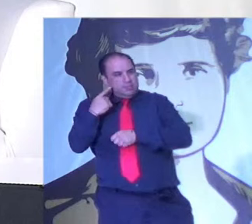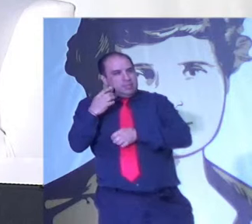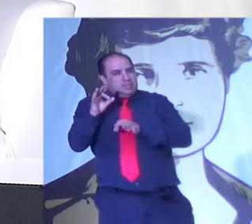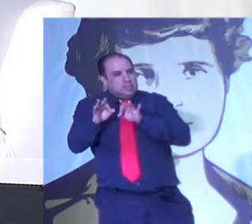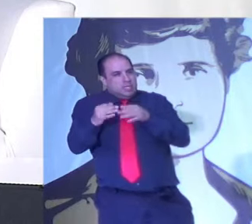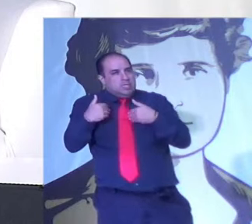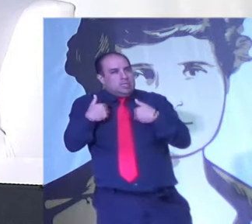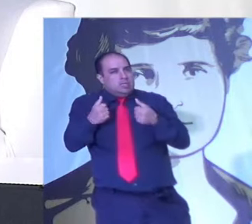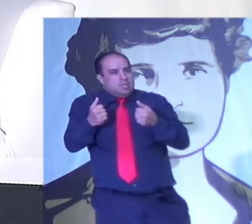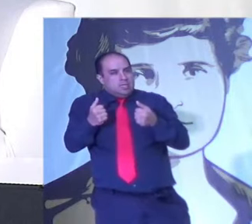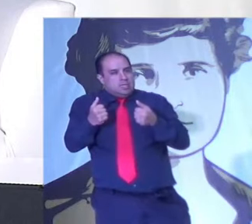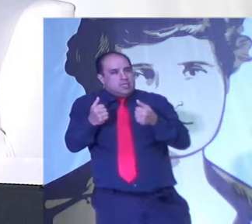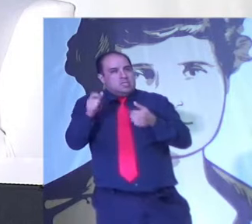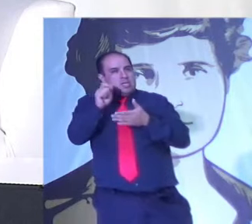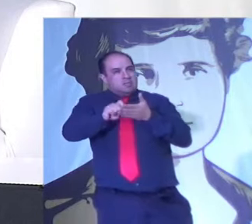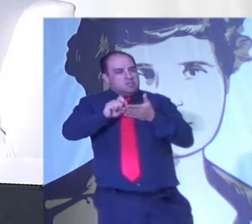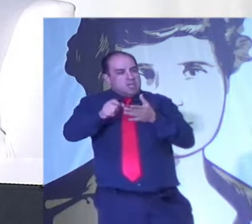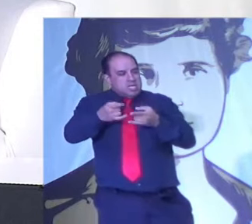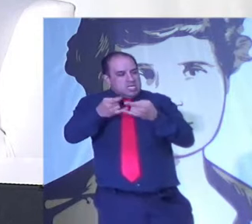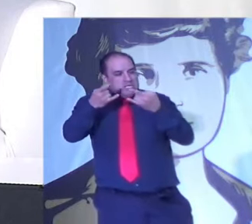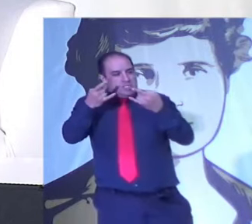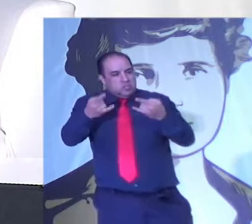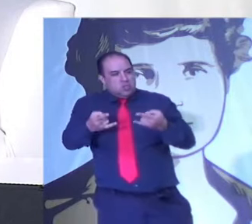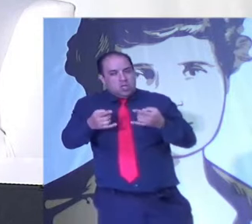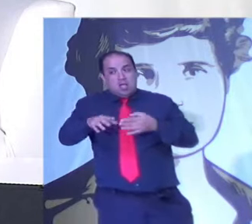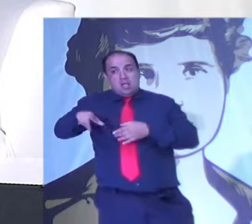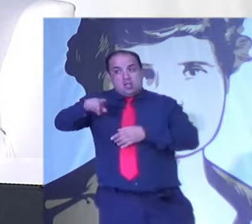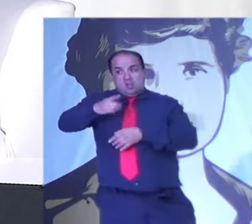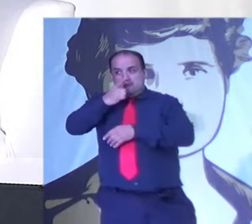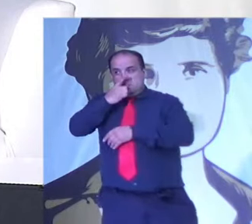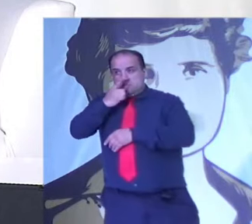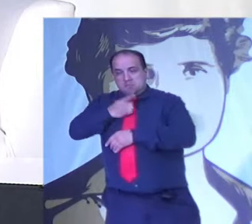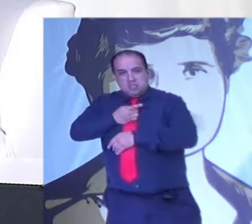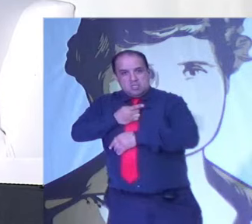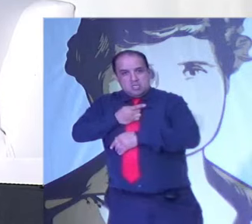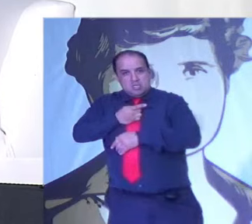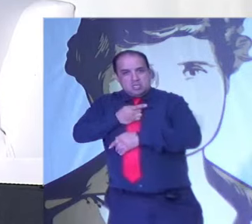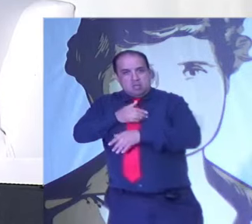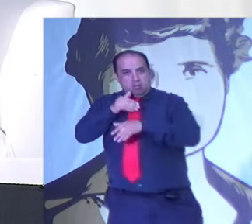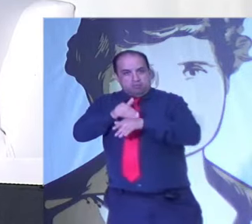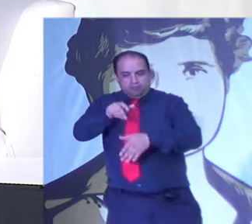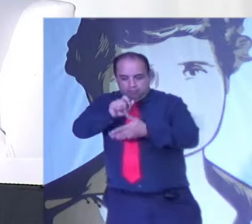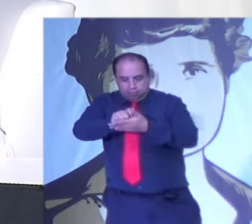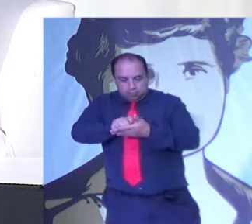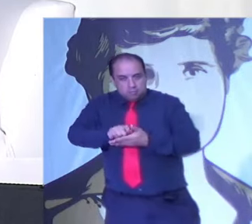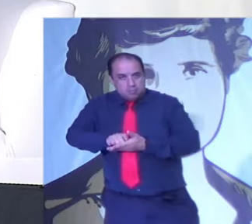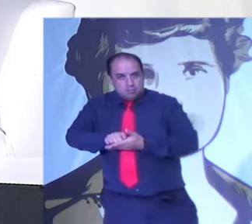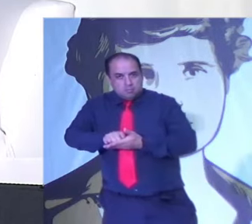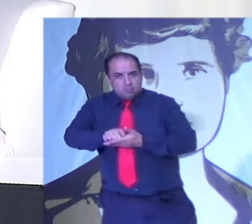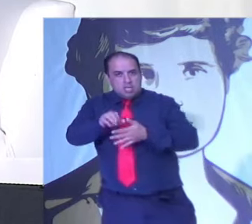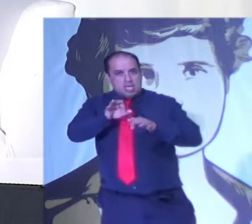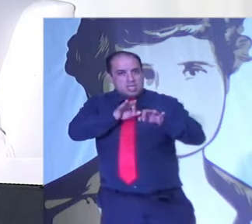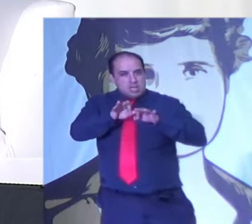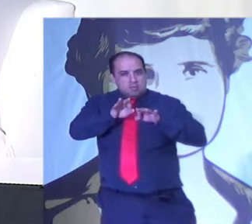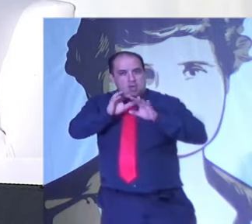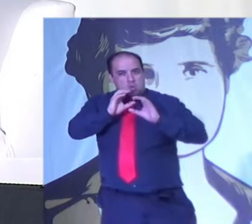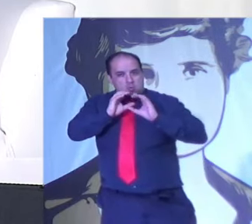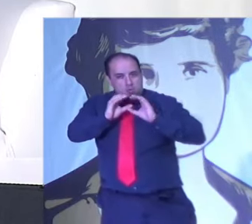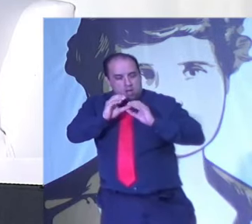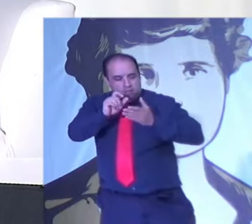y configurar una historia alrededor de lo que ellos me dicen, ¿sí? Y lo trabajo con mucho cuidado